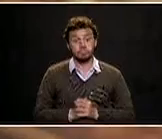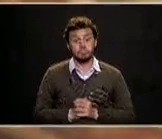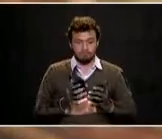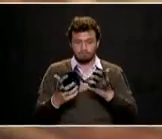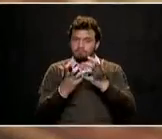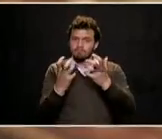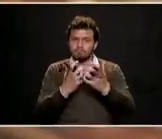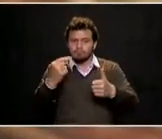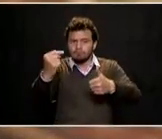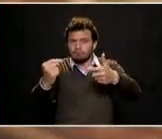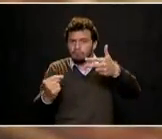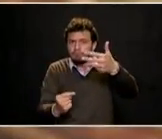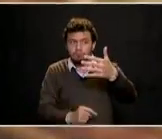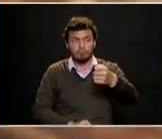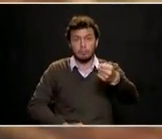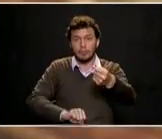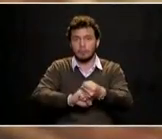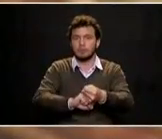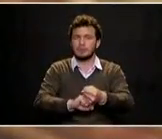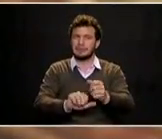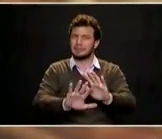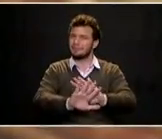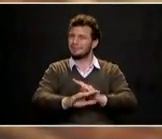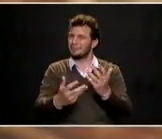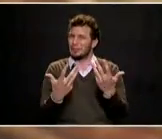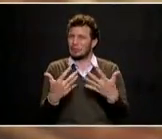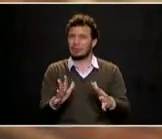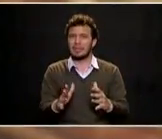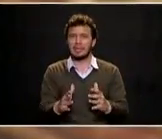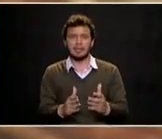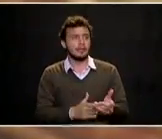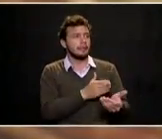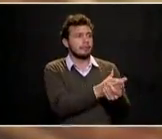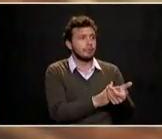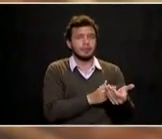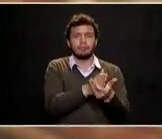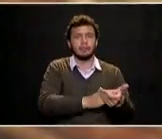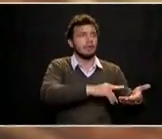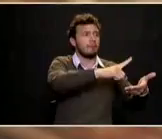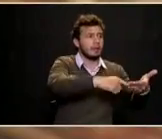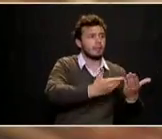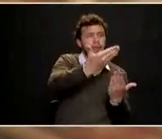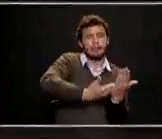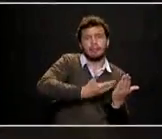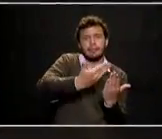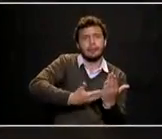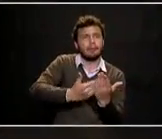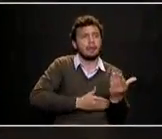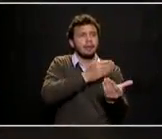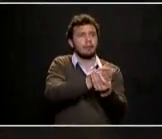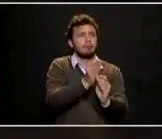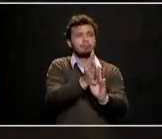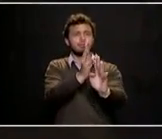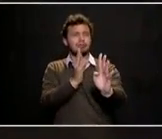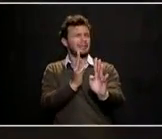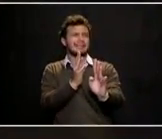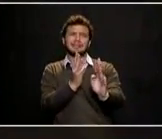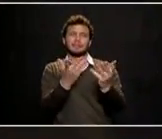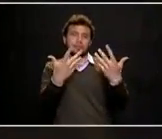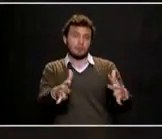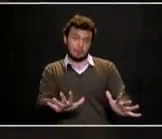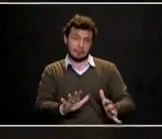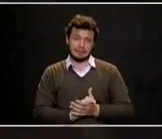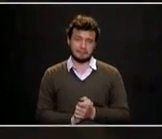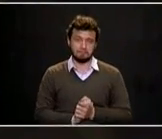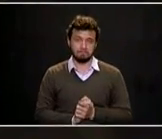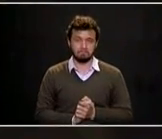una propuesta que es cero trámites y es poner al paciente en el centro del sistema para descargarle toda la carga administrativa.